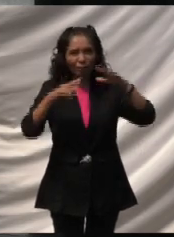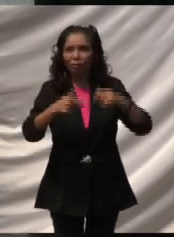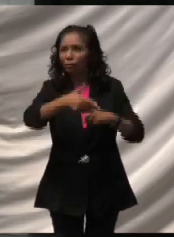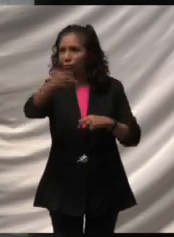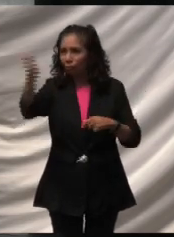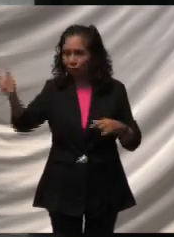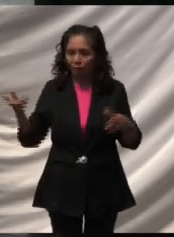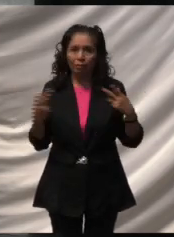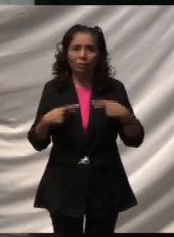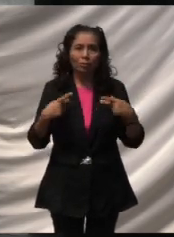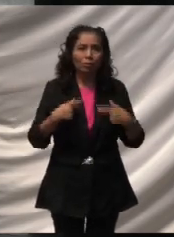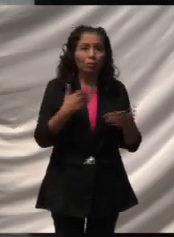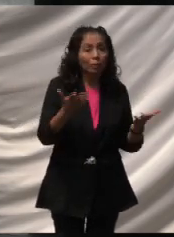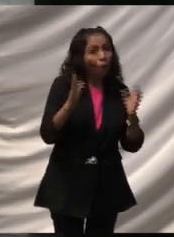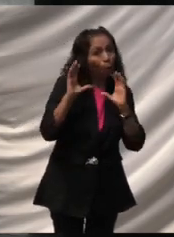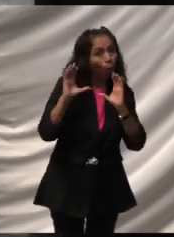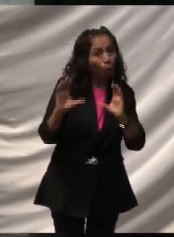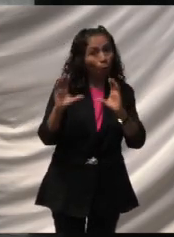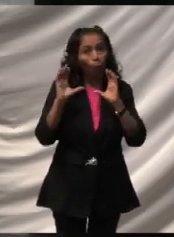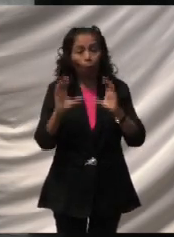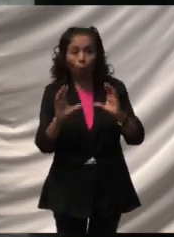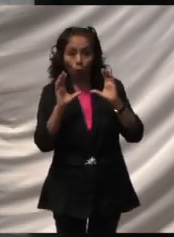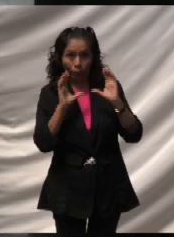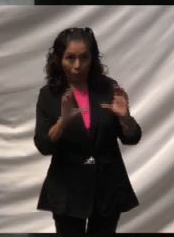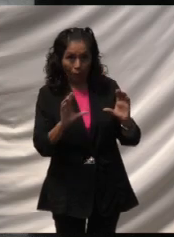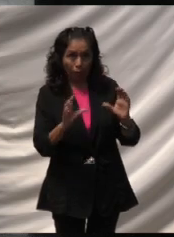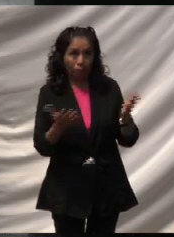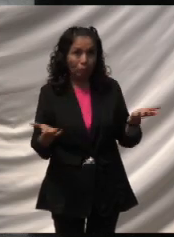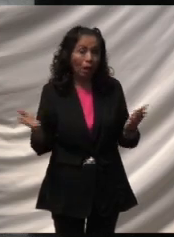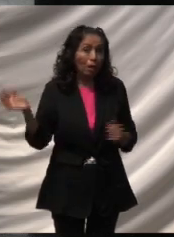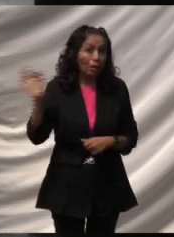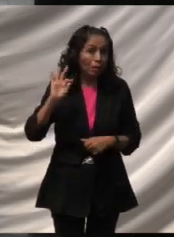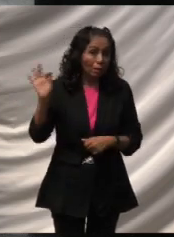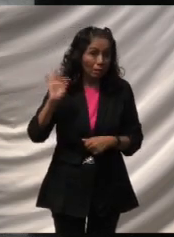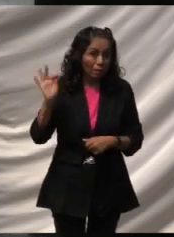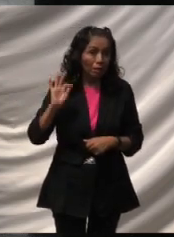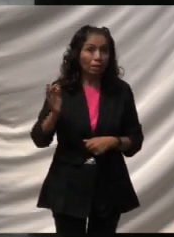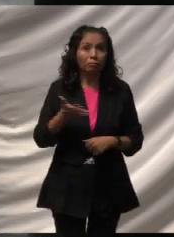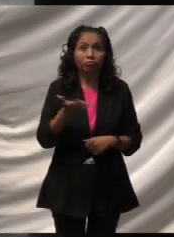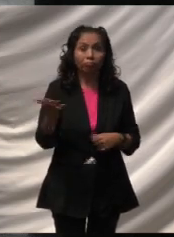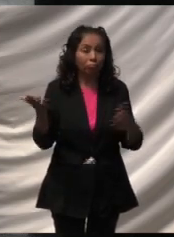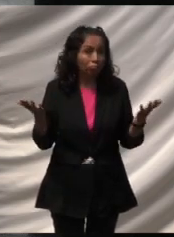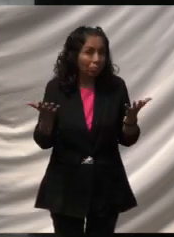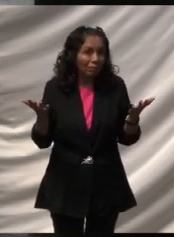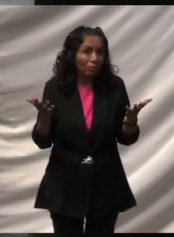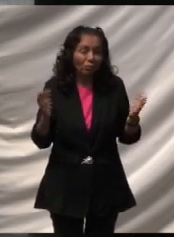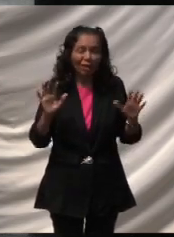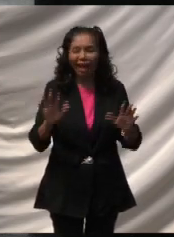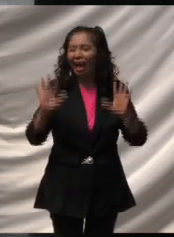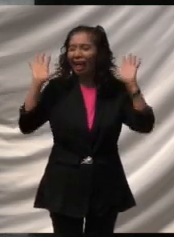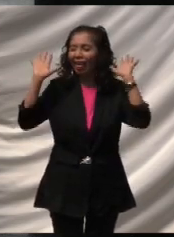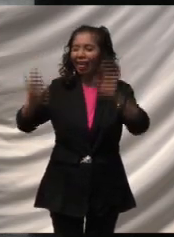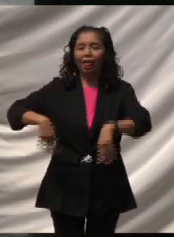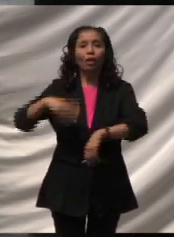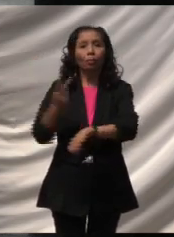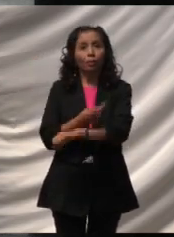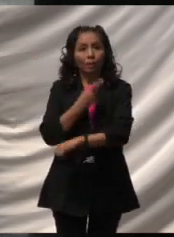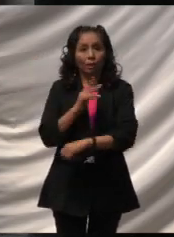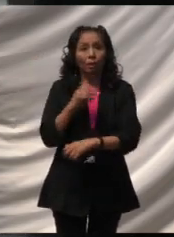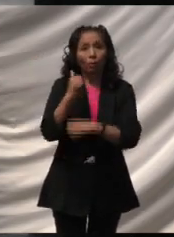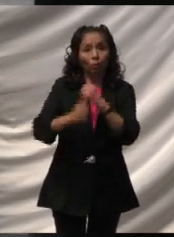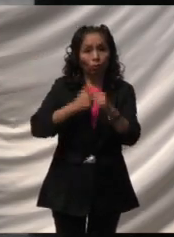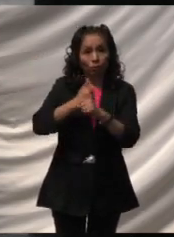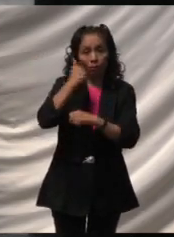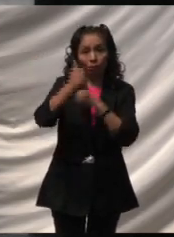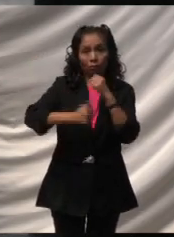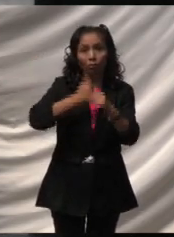las personas para que tengamos cuidado con nuestras acciones. Quizás en el momento de que lo hacemos no tiene consecuencias, pero a través de los